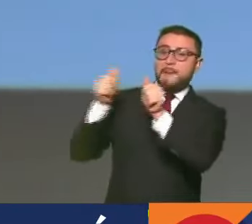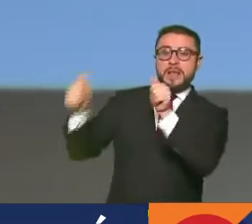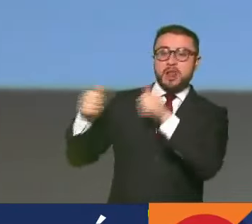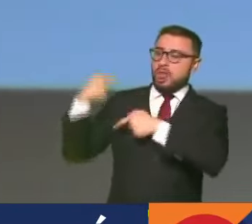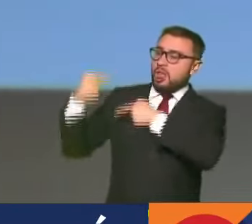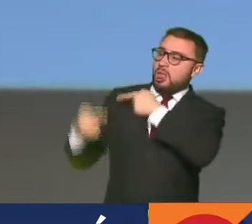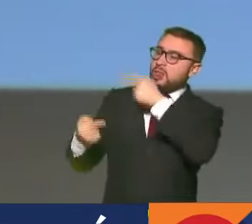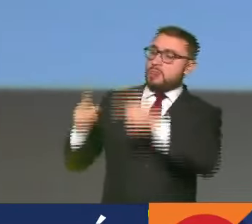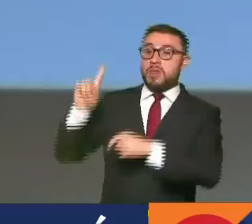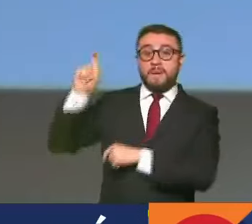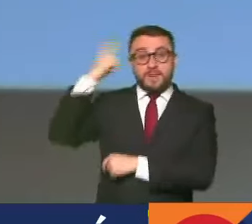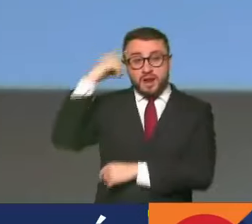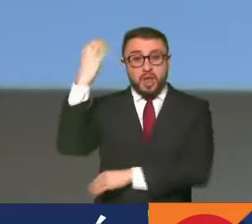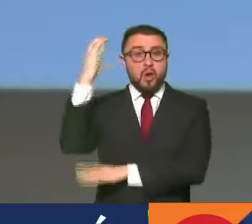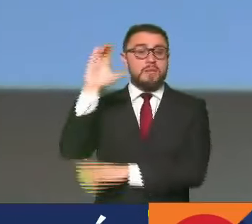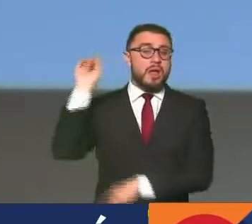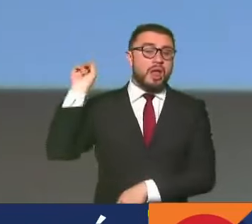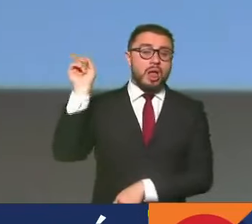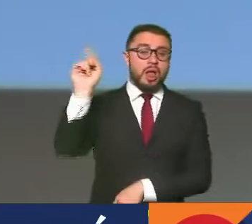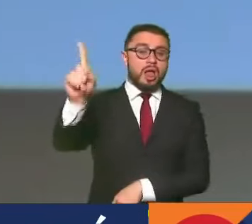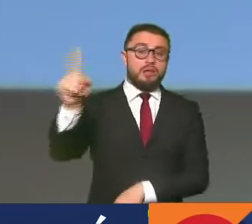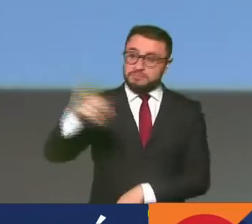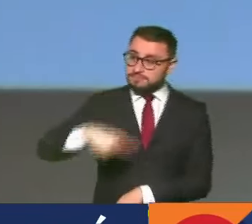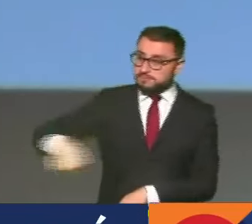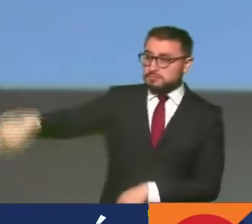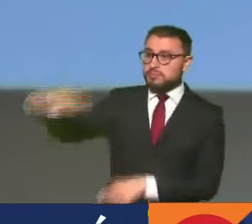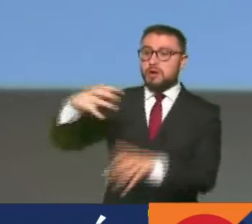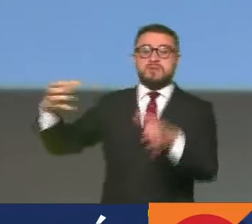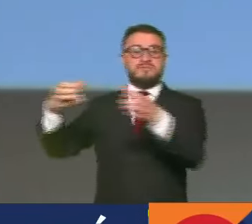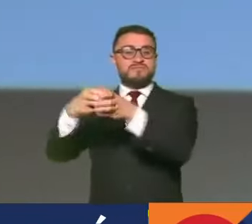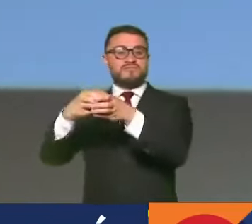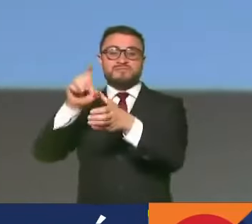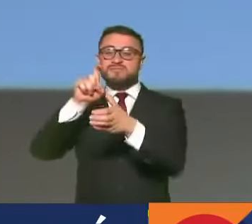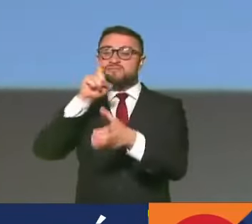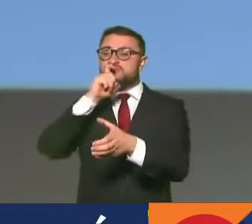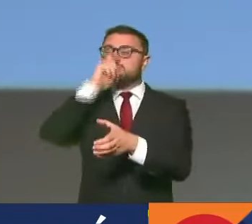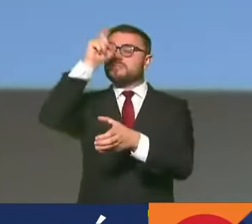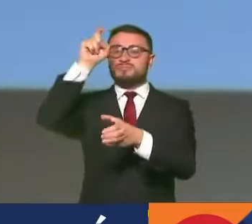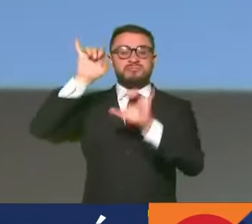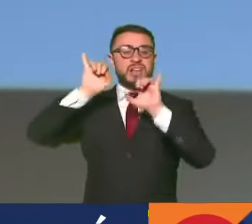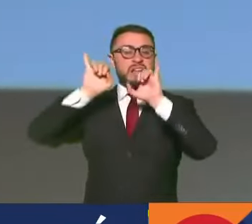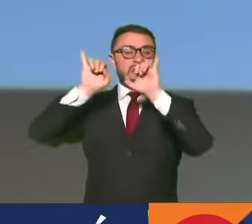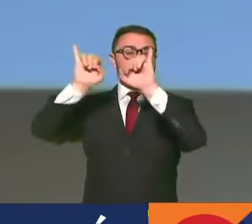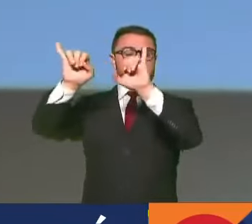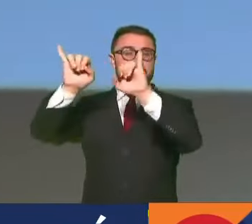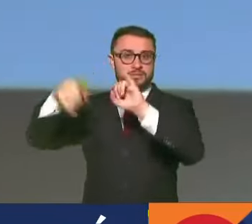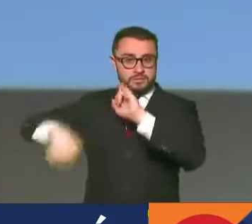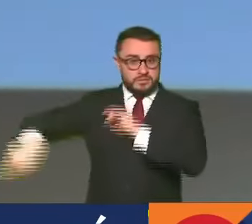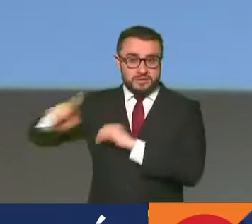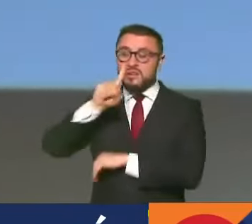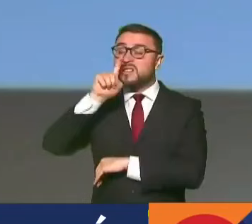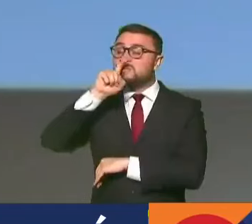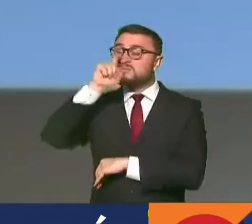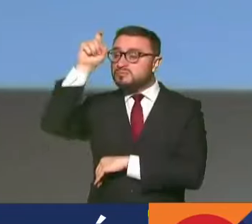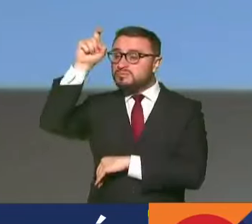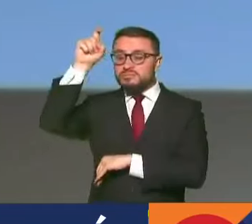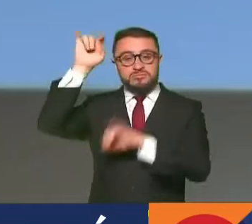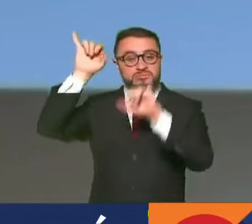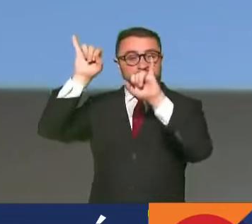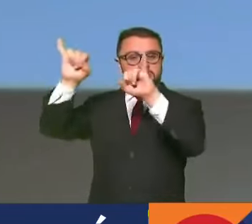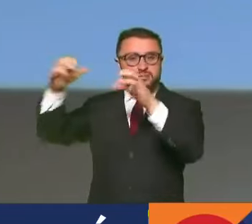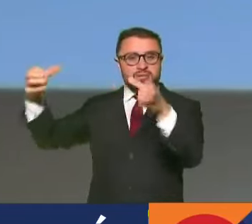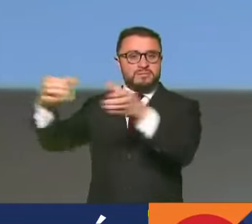hereditarios que han gobernado Colombia todo el tiempo. Los del club, ¿cierto? Los del club. ¿Qué